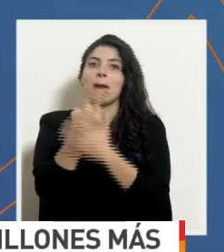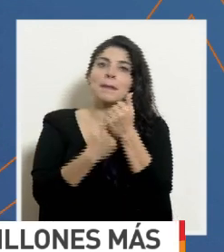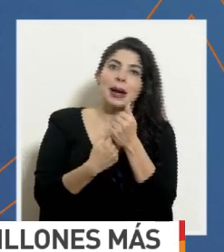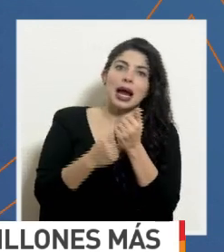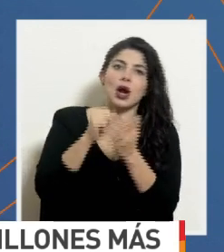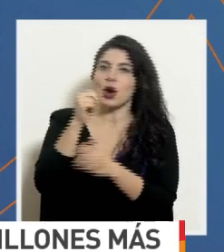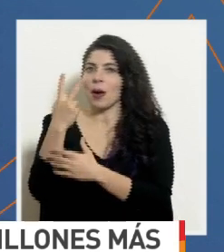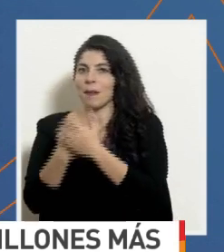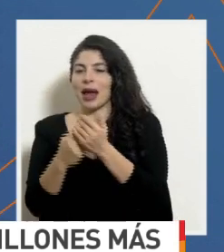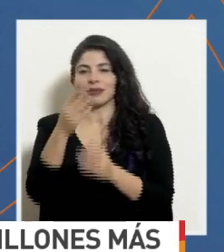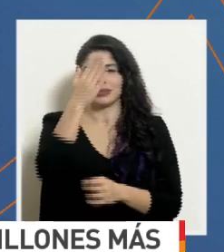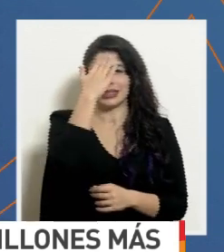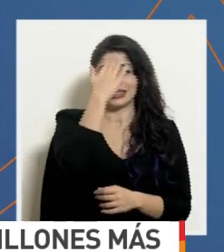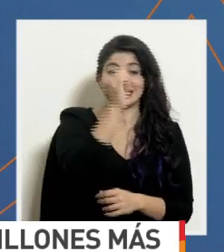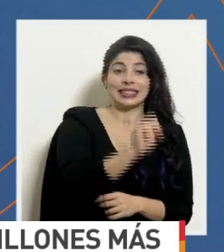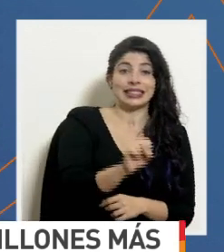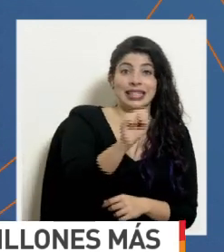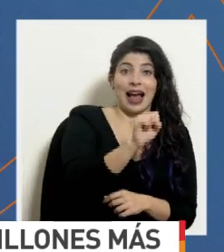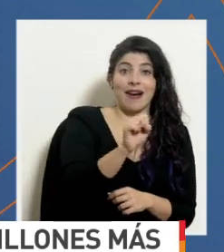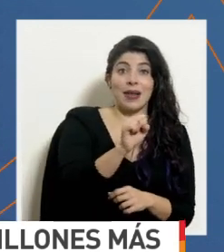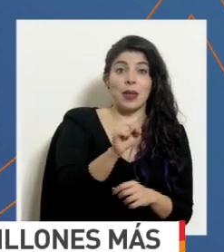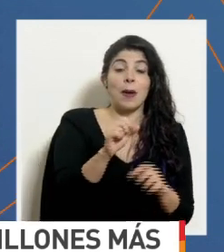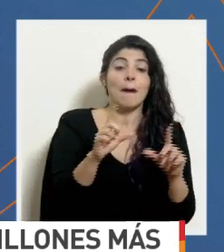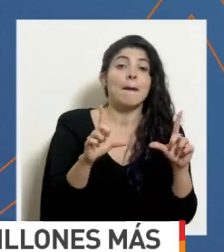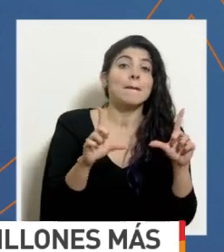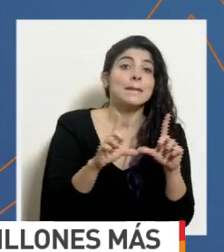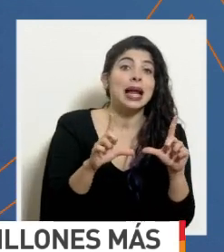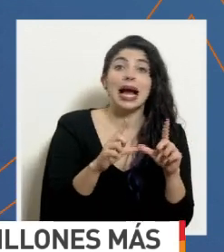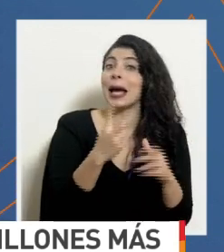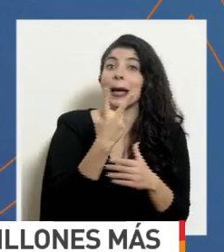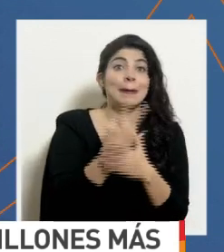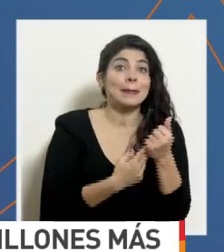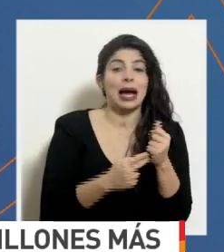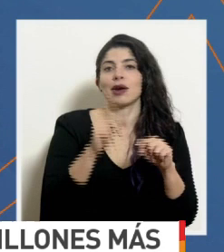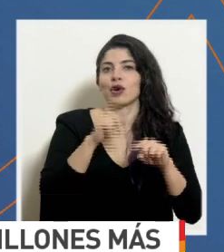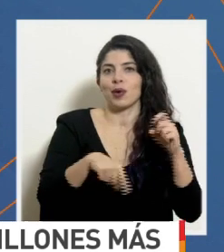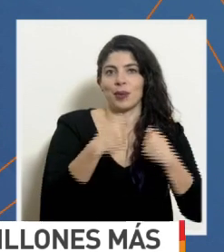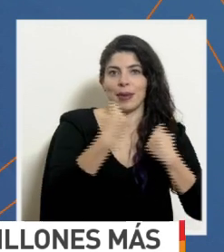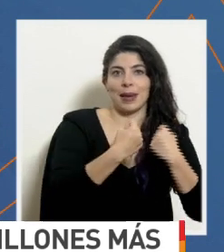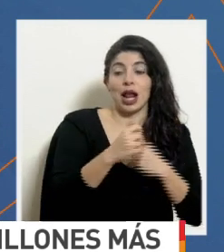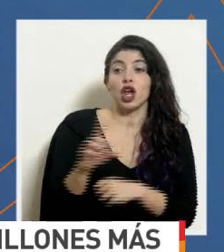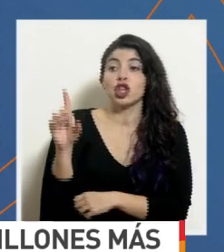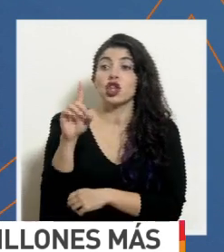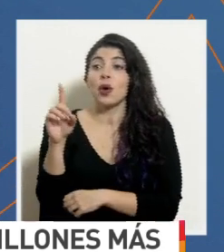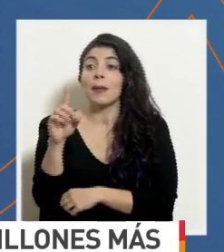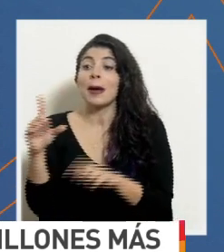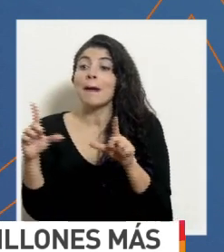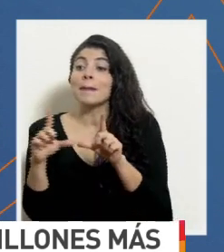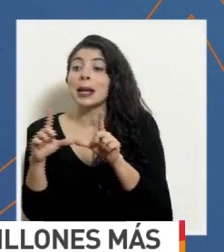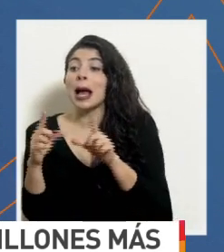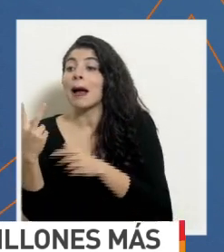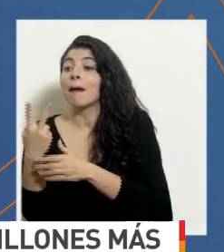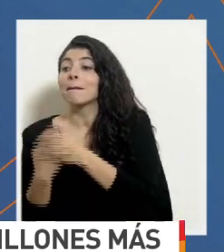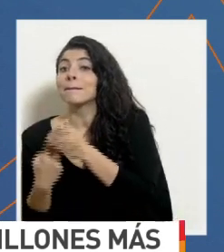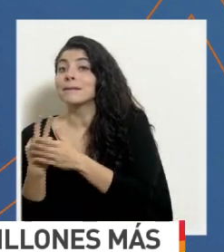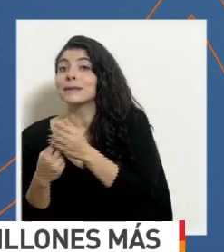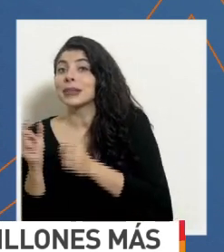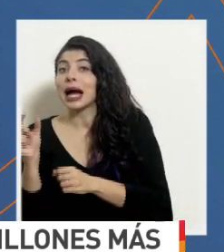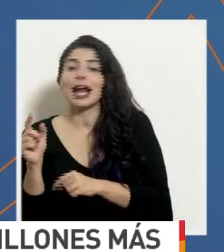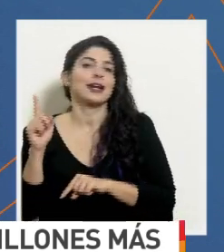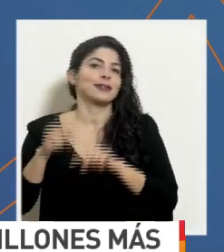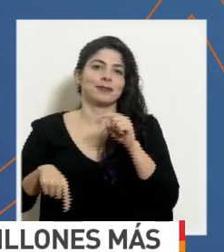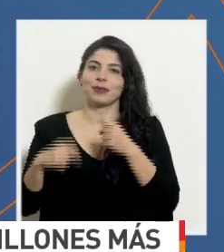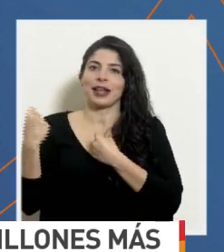que el sábado no circulan las placas impar y el domingo no circulan las placas